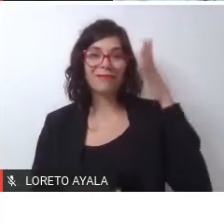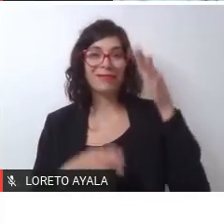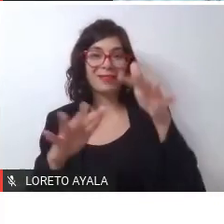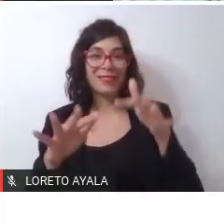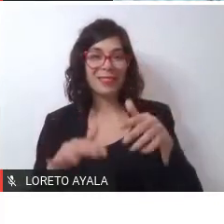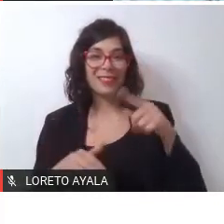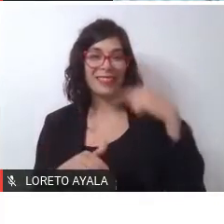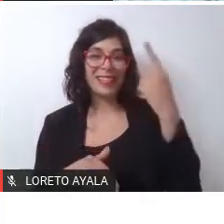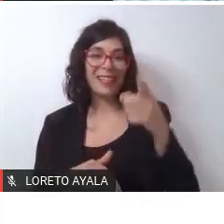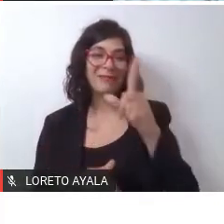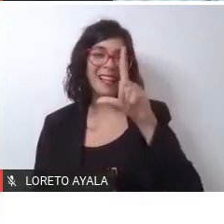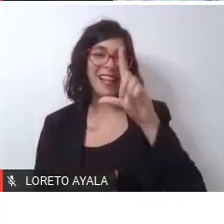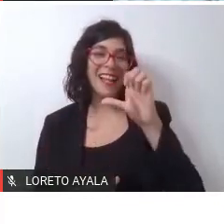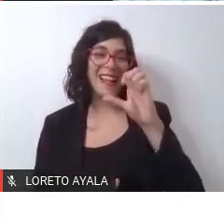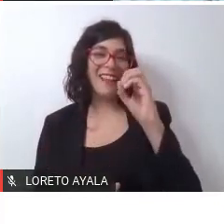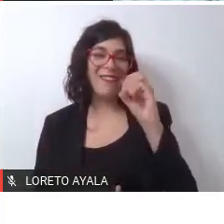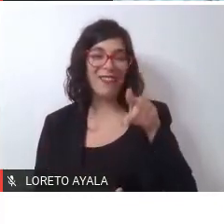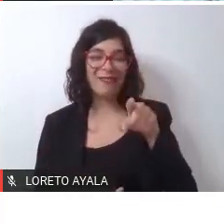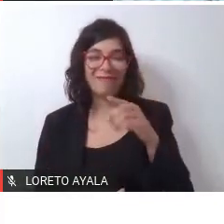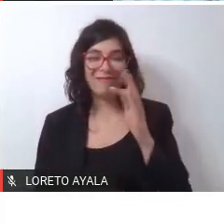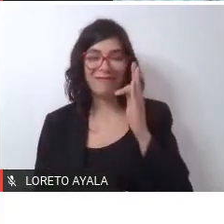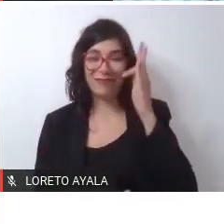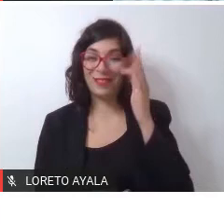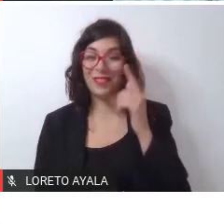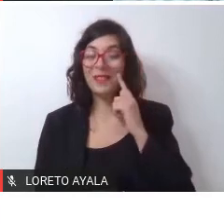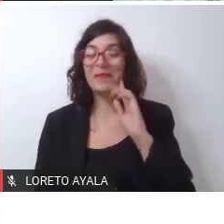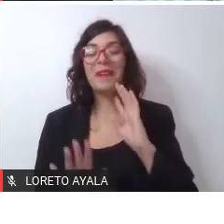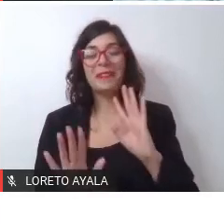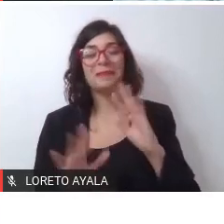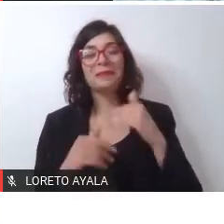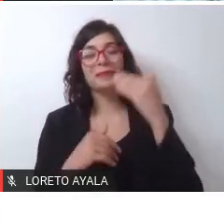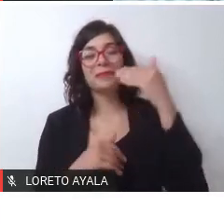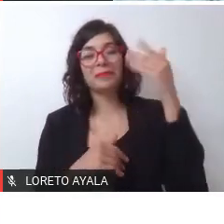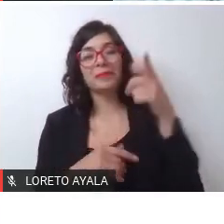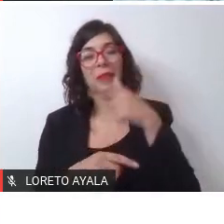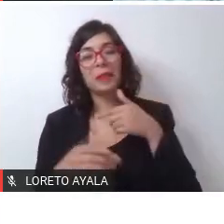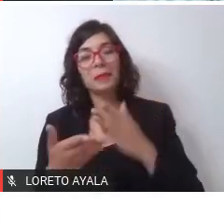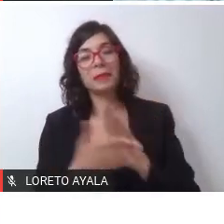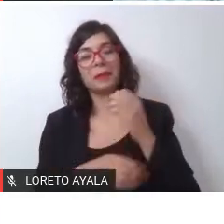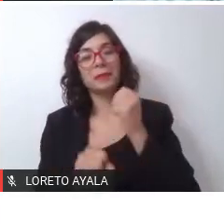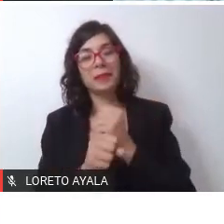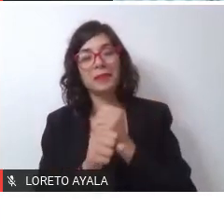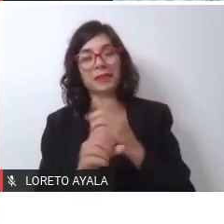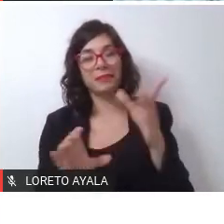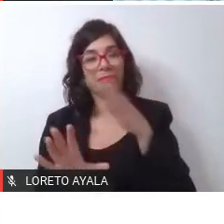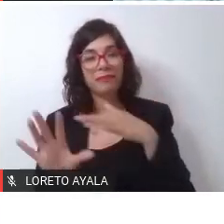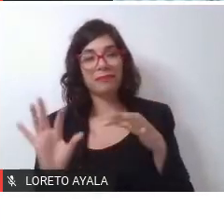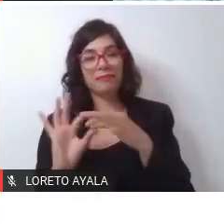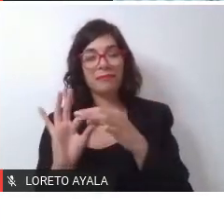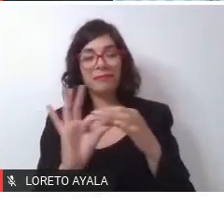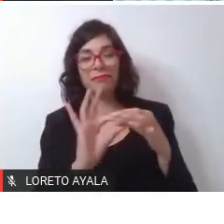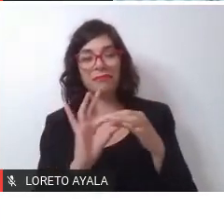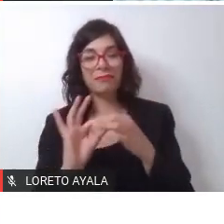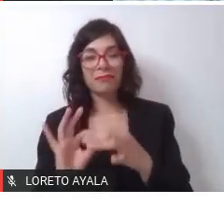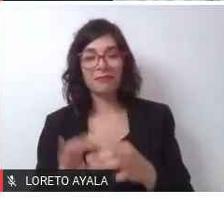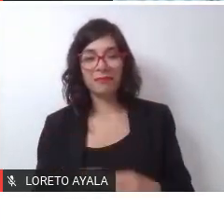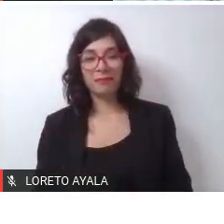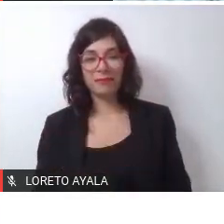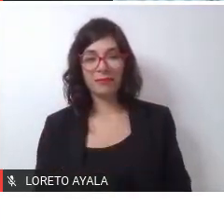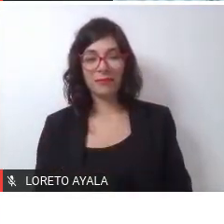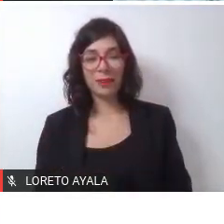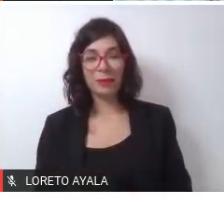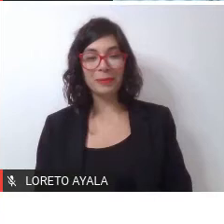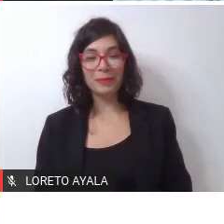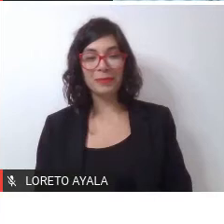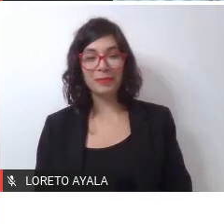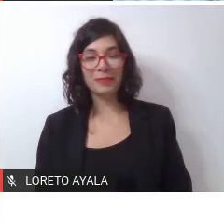Leonidas Brito, así es que vamos a empezar a trabajar ya, porque creemos que es una excelente iniciativa, y así